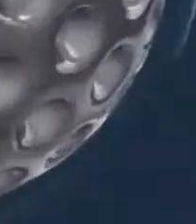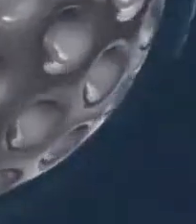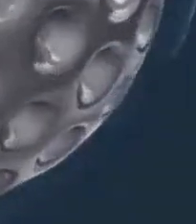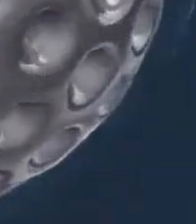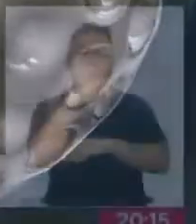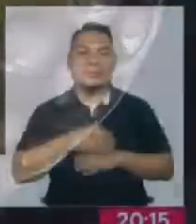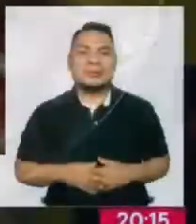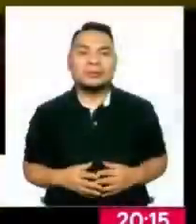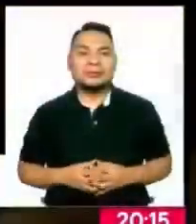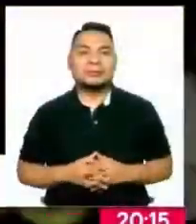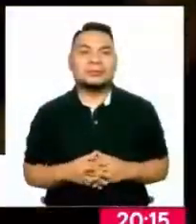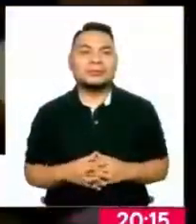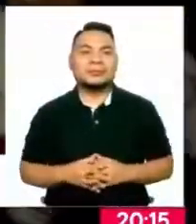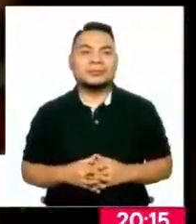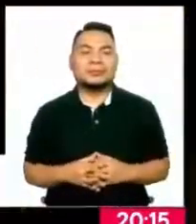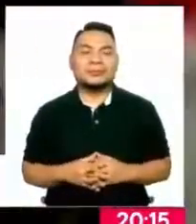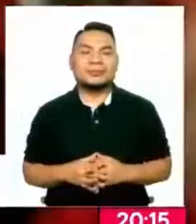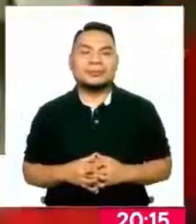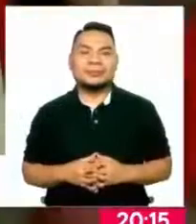bicolor.